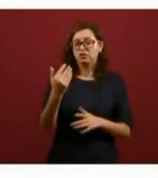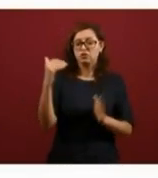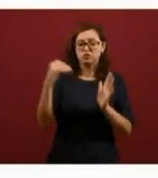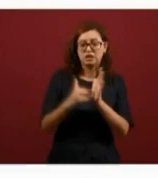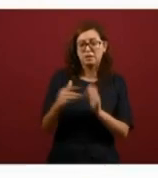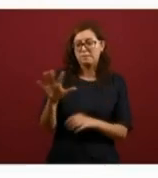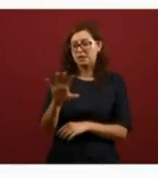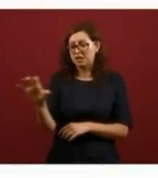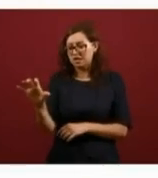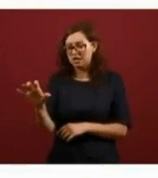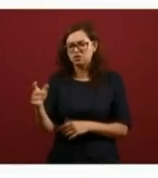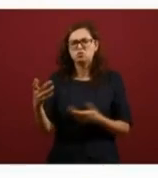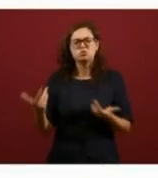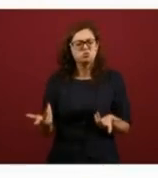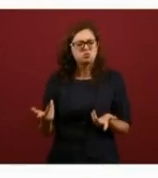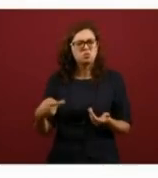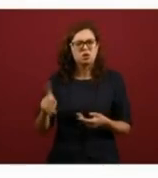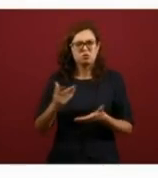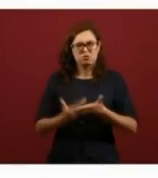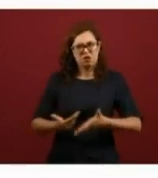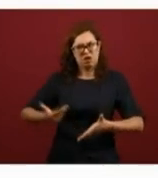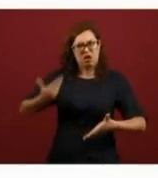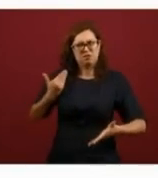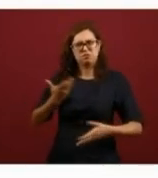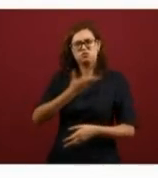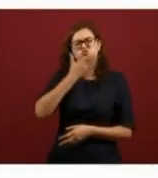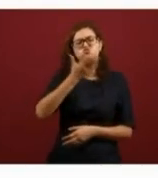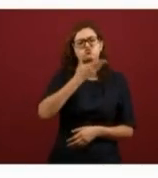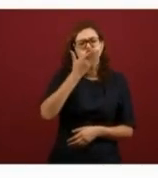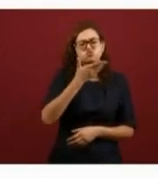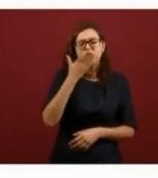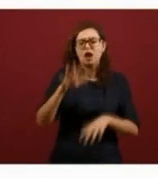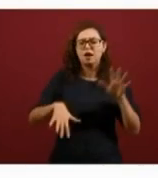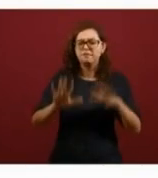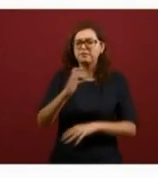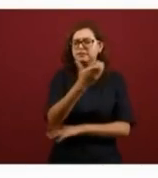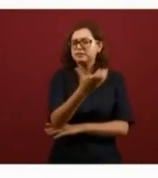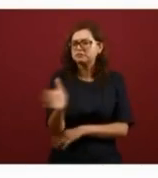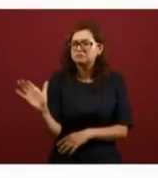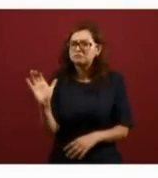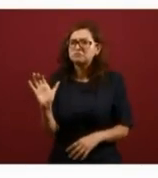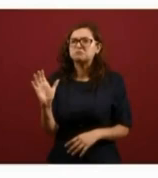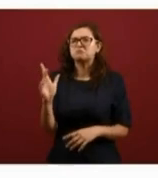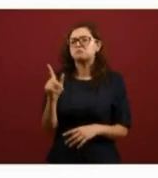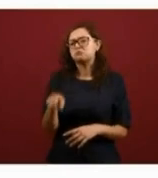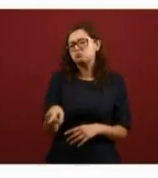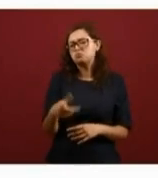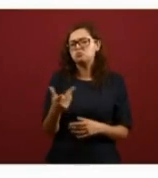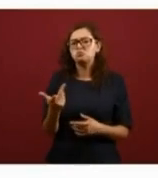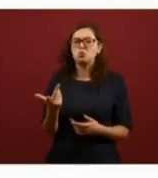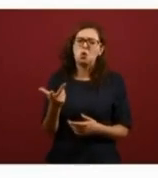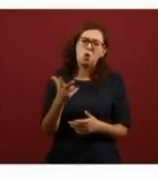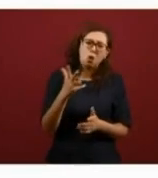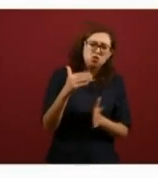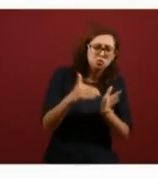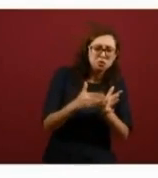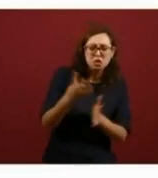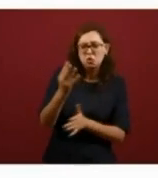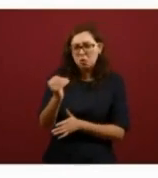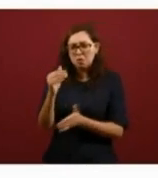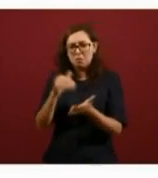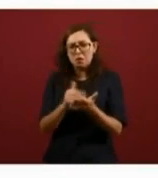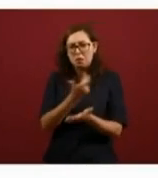14.500. Si ustedes preguntan, encontrarán que en campo se los estaban comprando a 8.000 y a 9.000